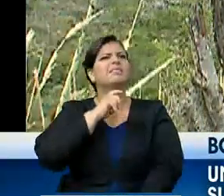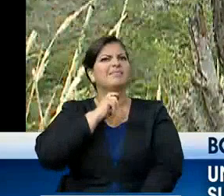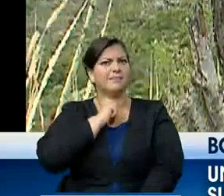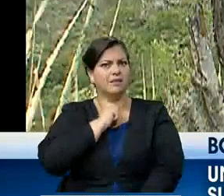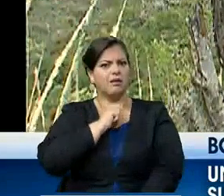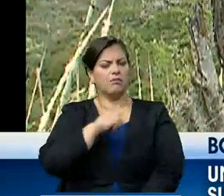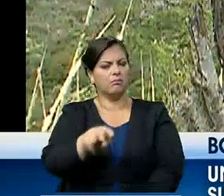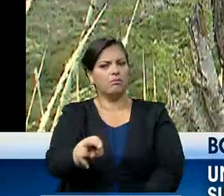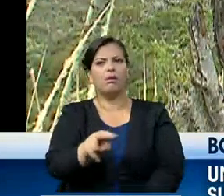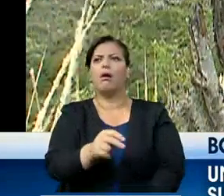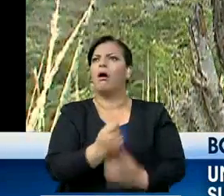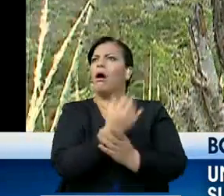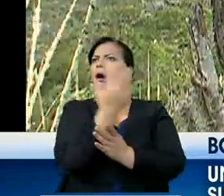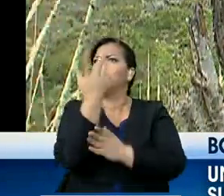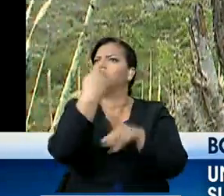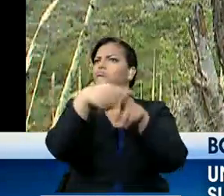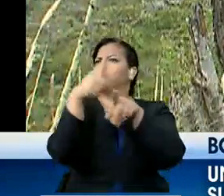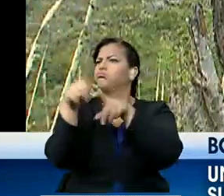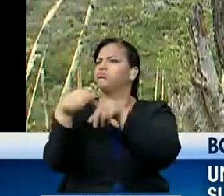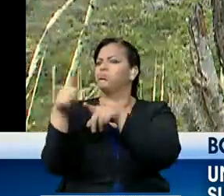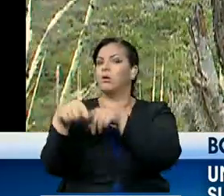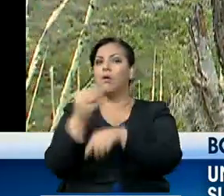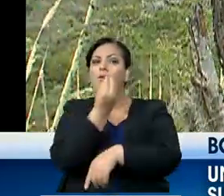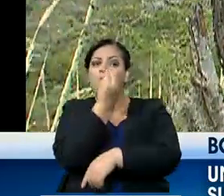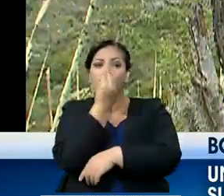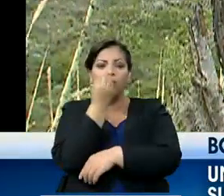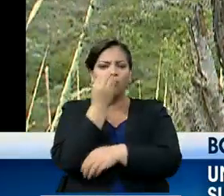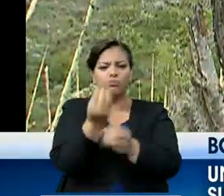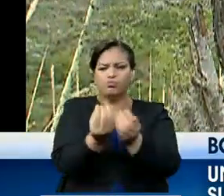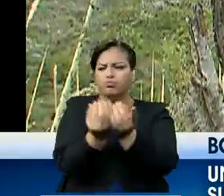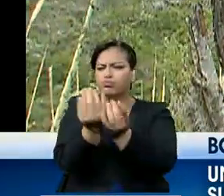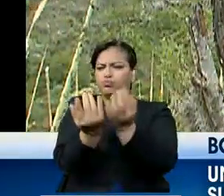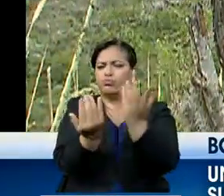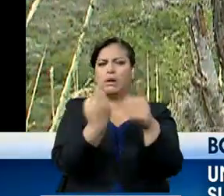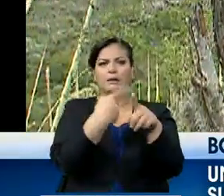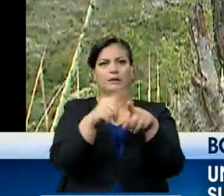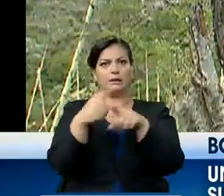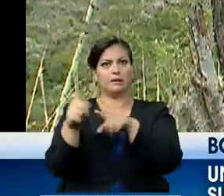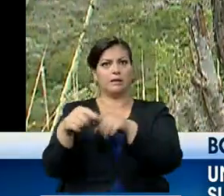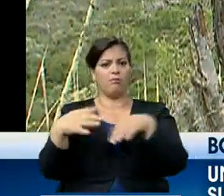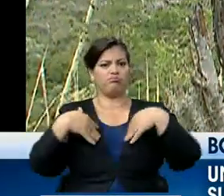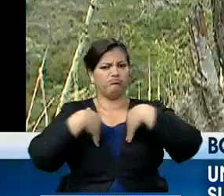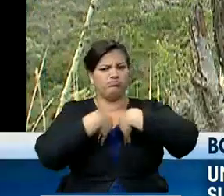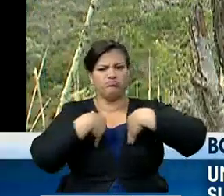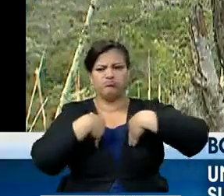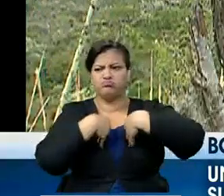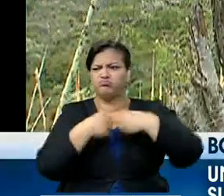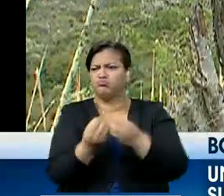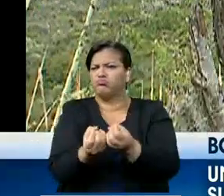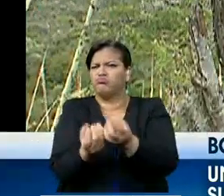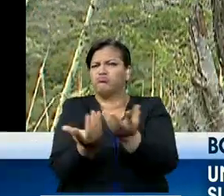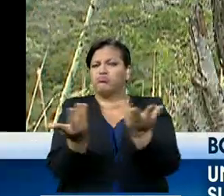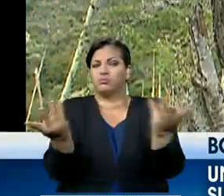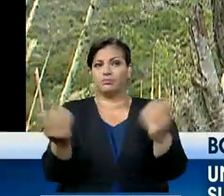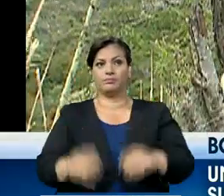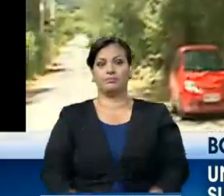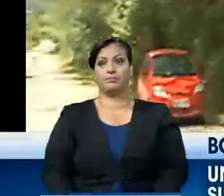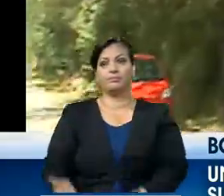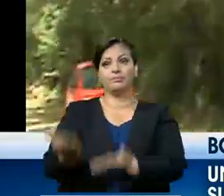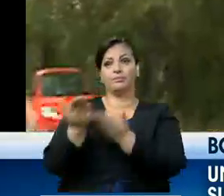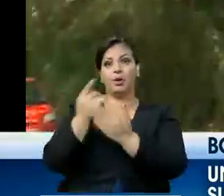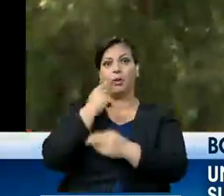explorar. Ángel Orellana, administrador del lugar, nos cuenta sobre este bosque protector y los distintos atractivos que aquí encontramos.